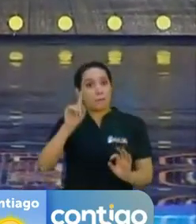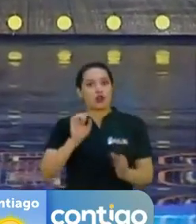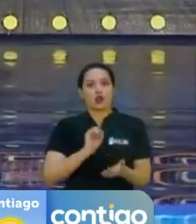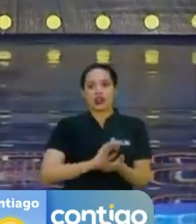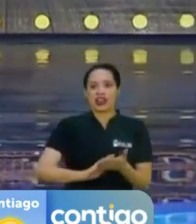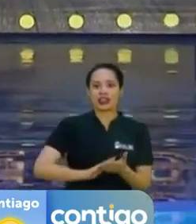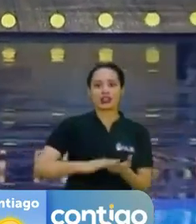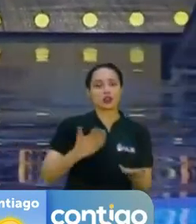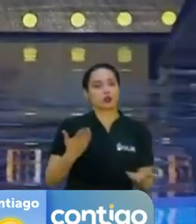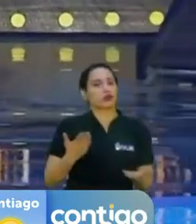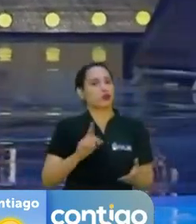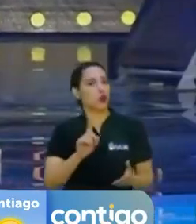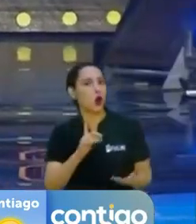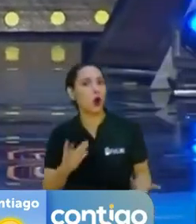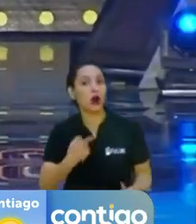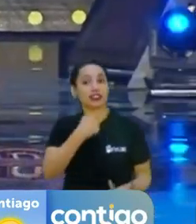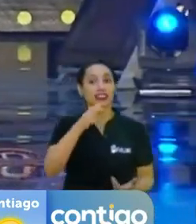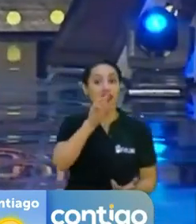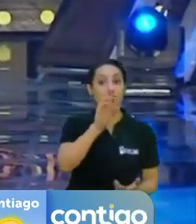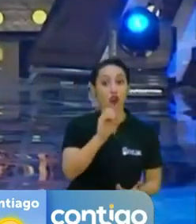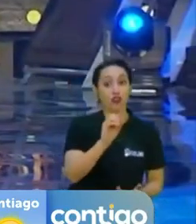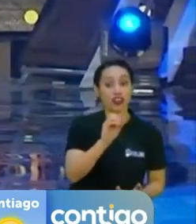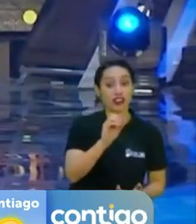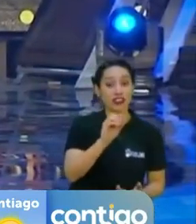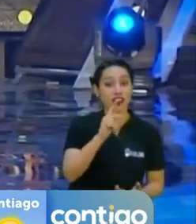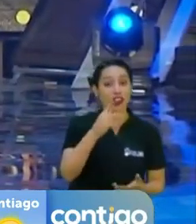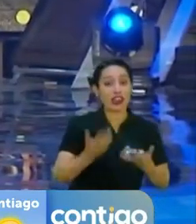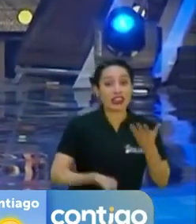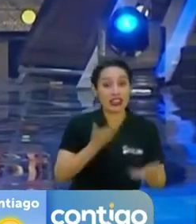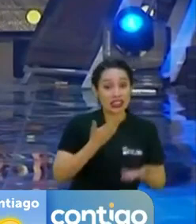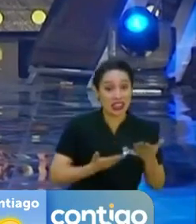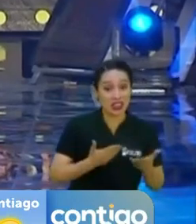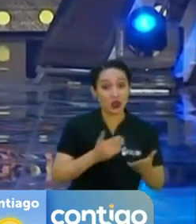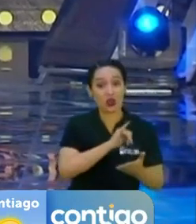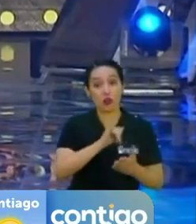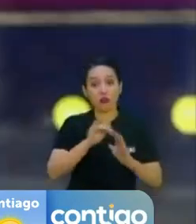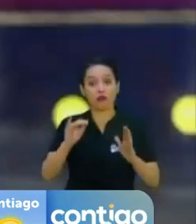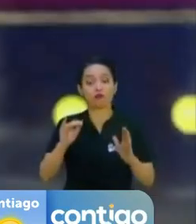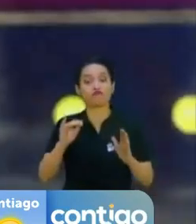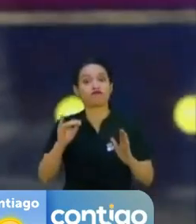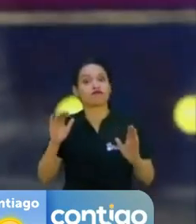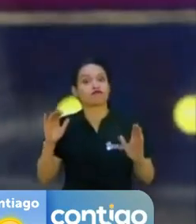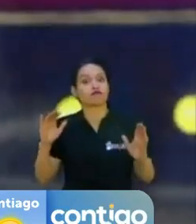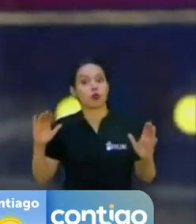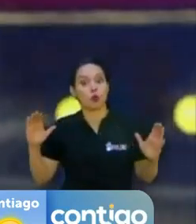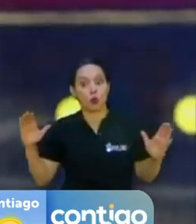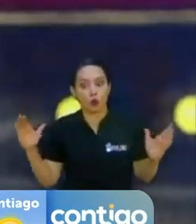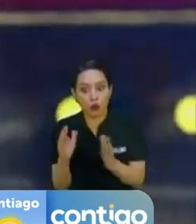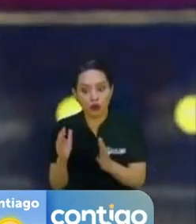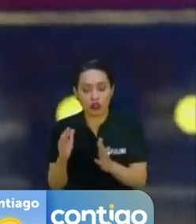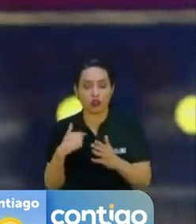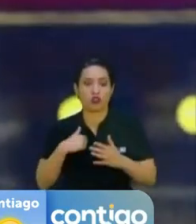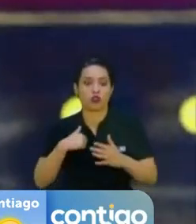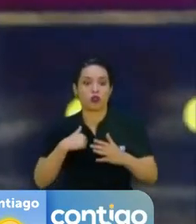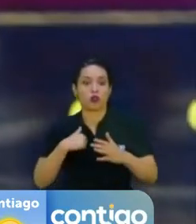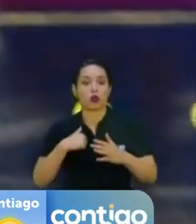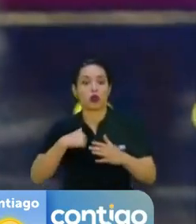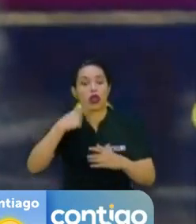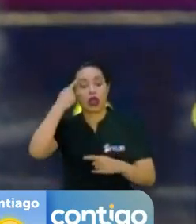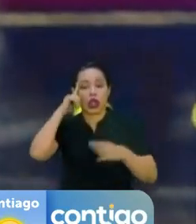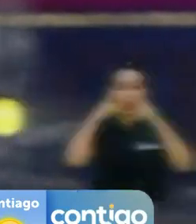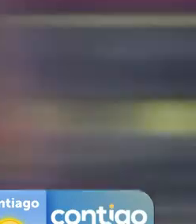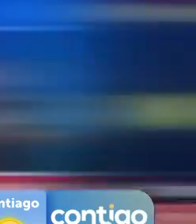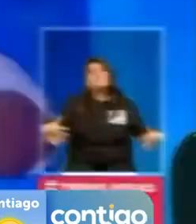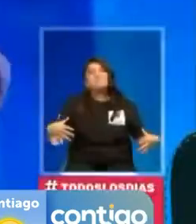pesar 120 kilos en 1,55 m. Cuando bajé de peso me quedó la mansa embarrada. Quedé con más daños que el liceo